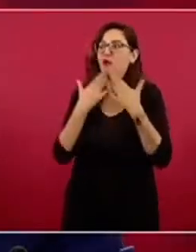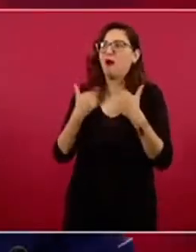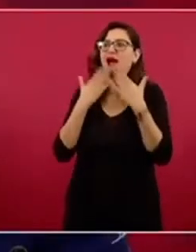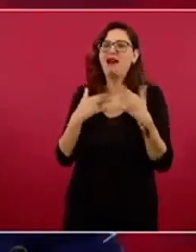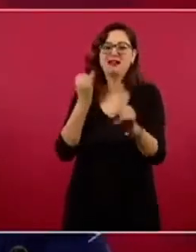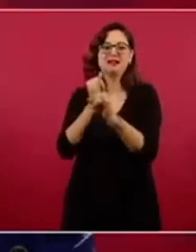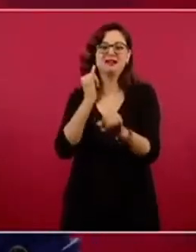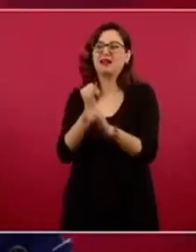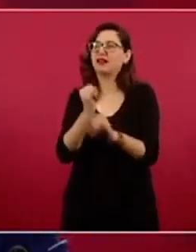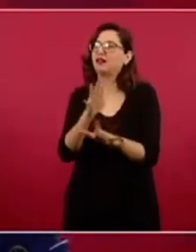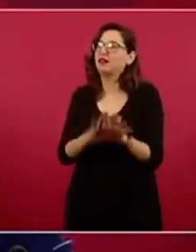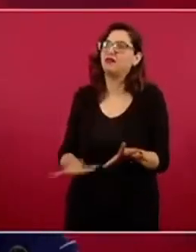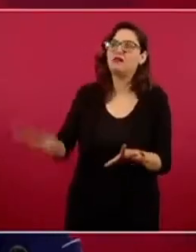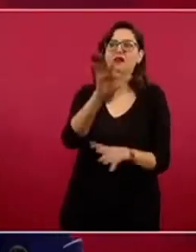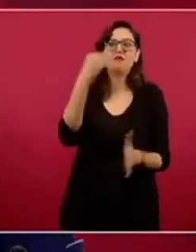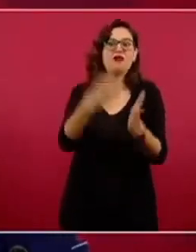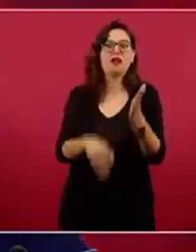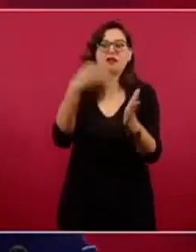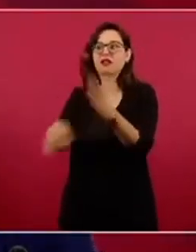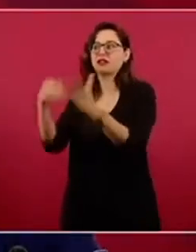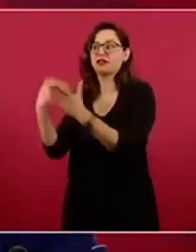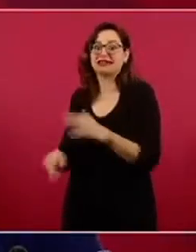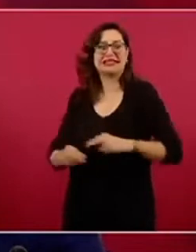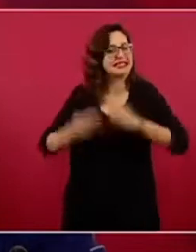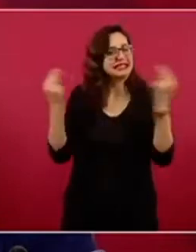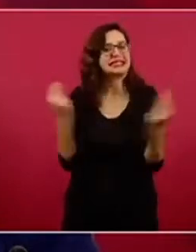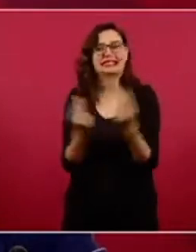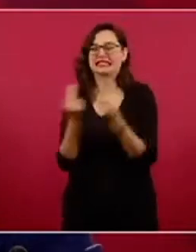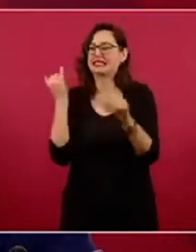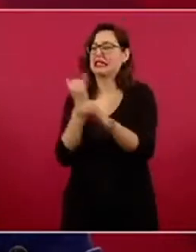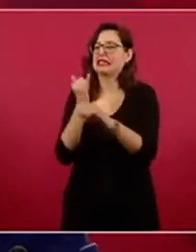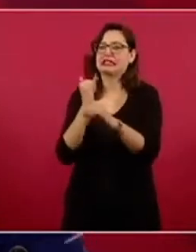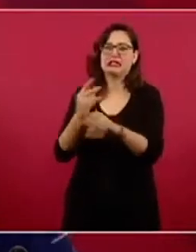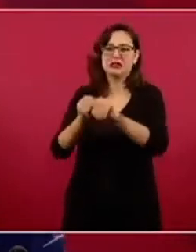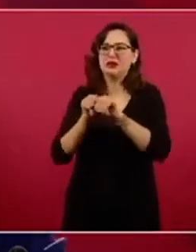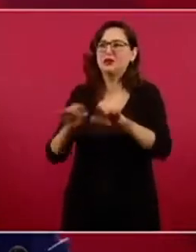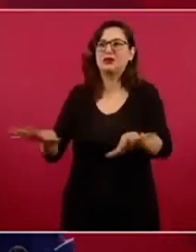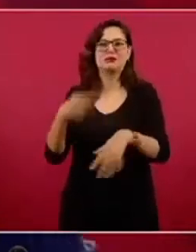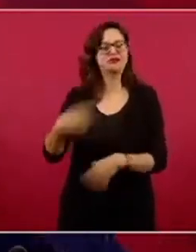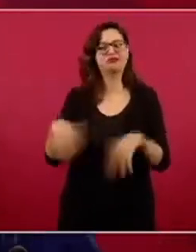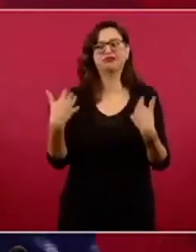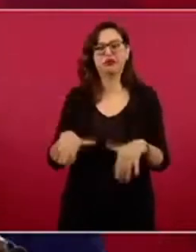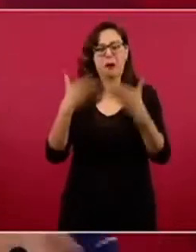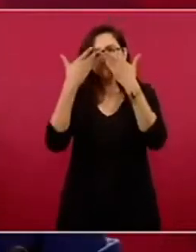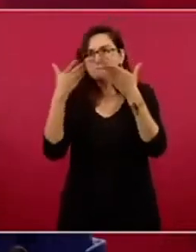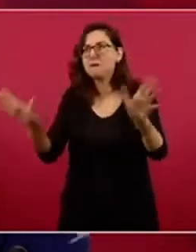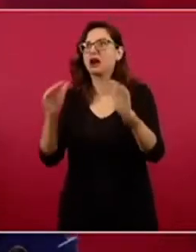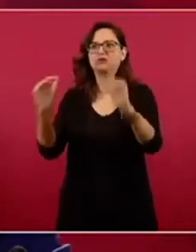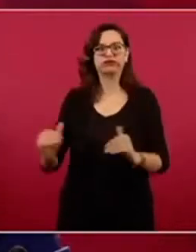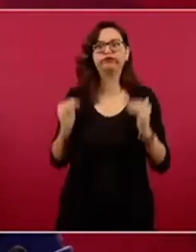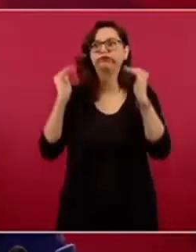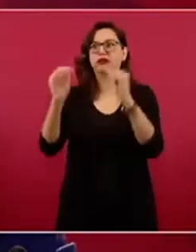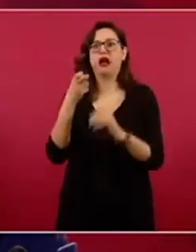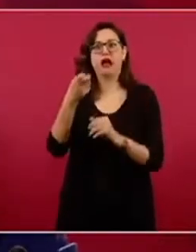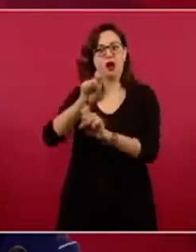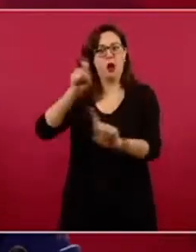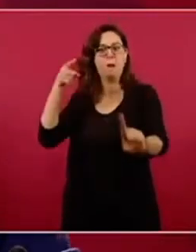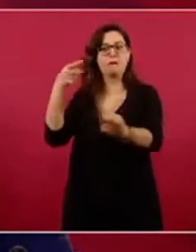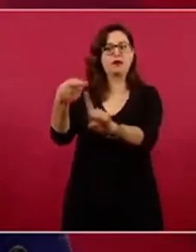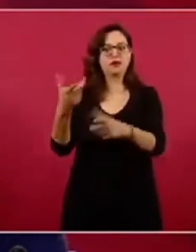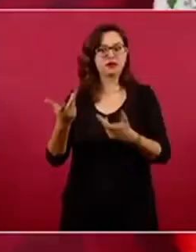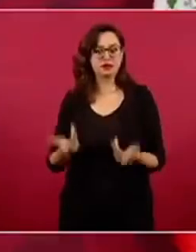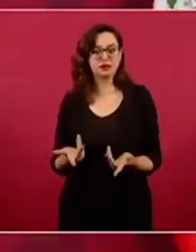toda una revolución el que haya internet en todos los pueblos del país, que ese es nuestro propósito.